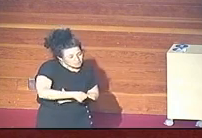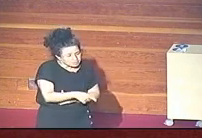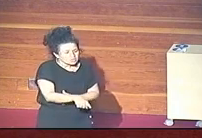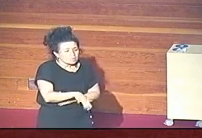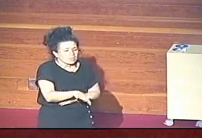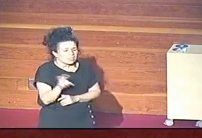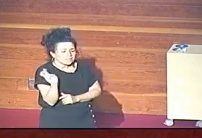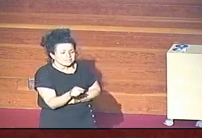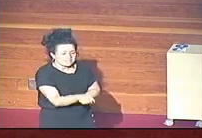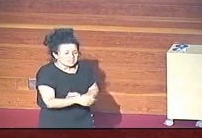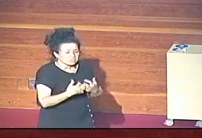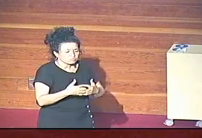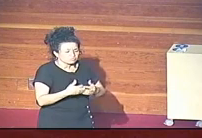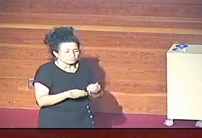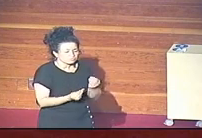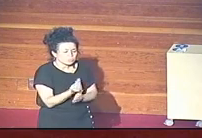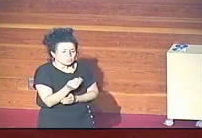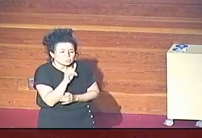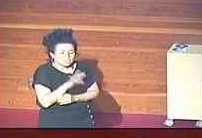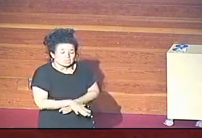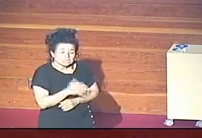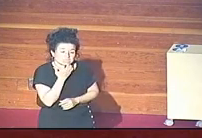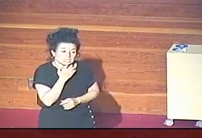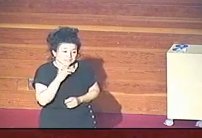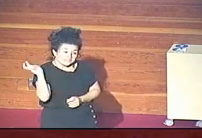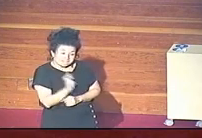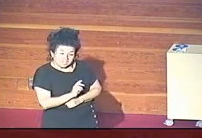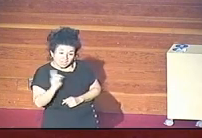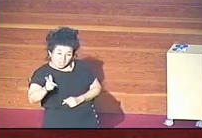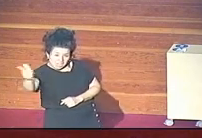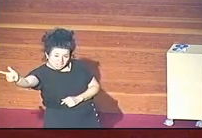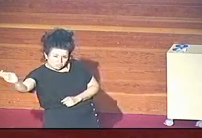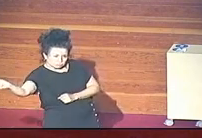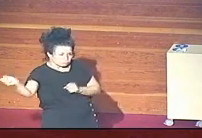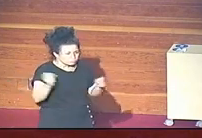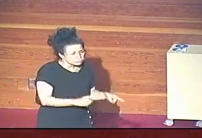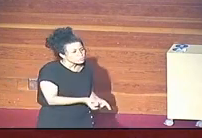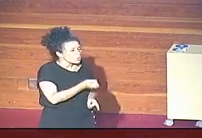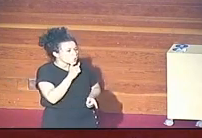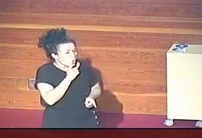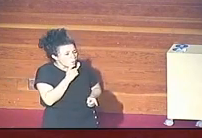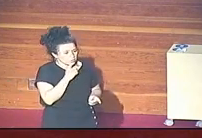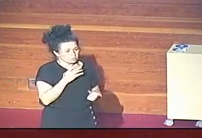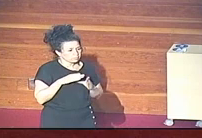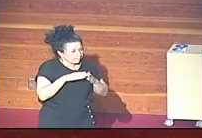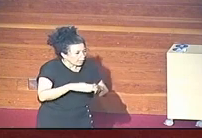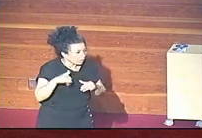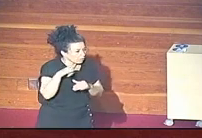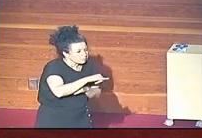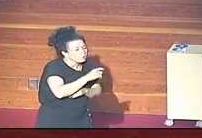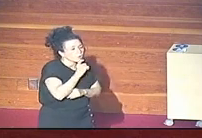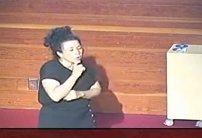de dónde viene si viene de muy lejos en qué transporte lo han traído cada vez yo creo que se va a ir